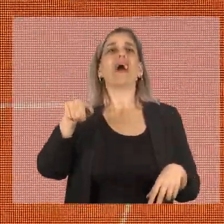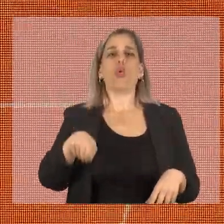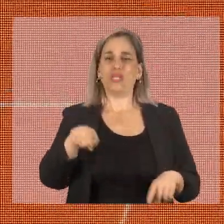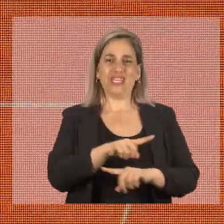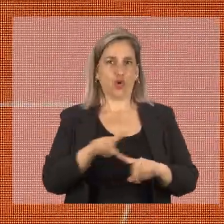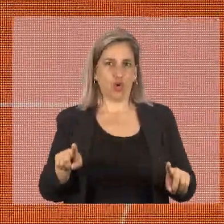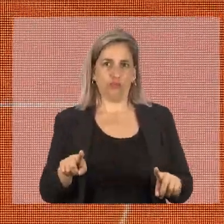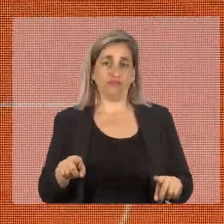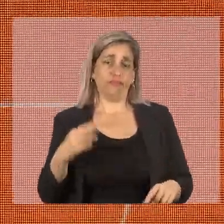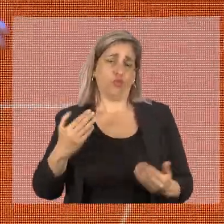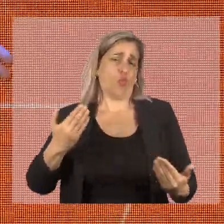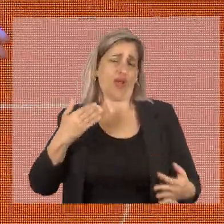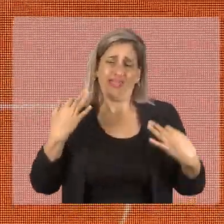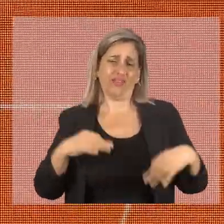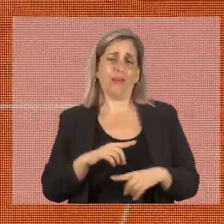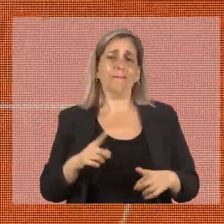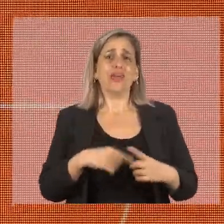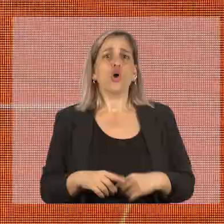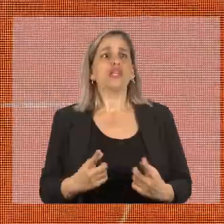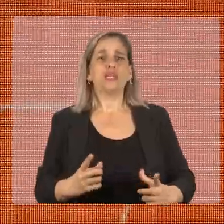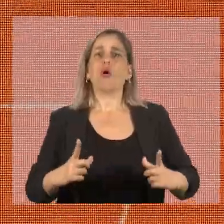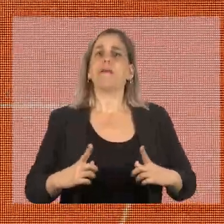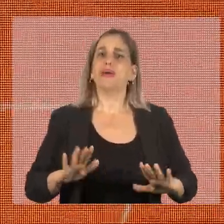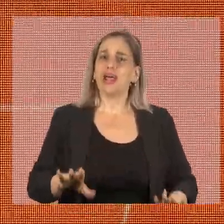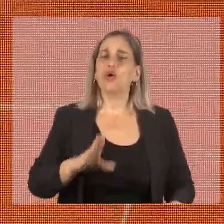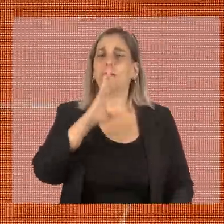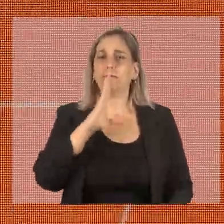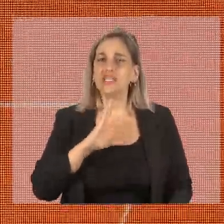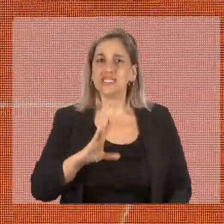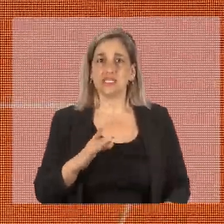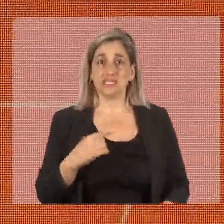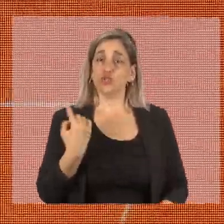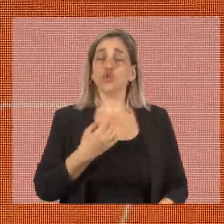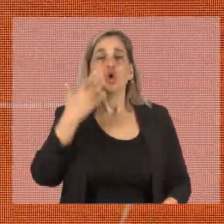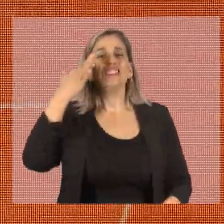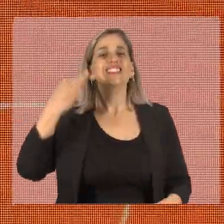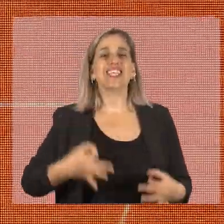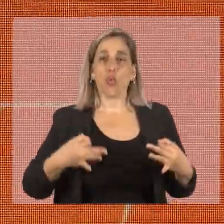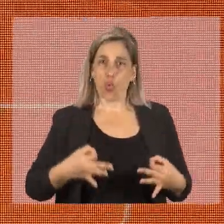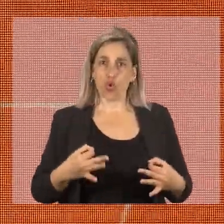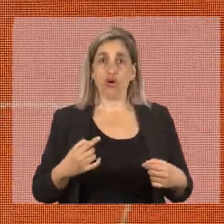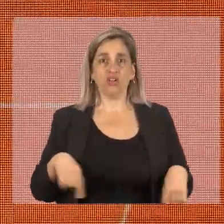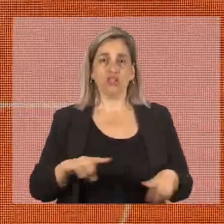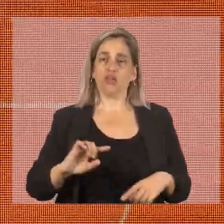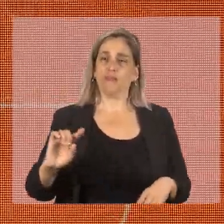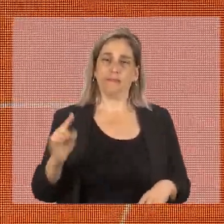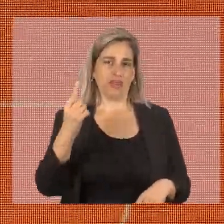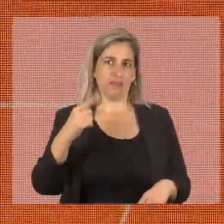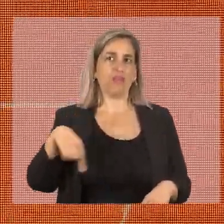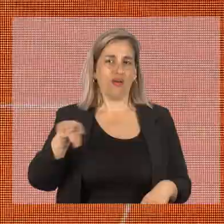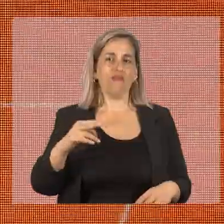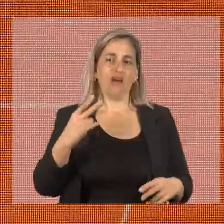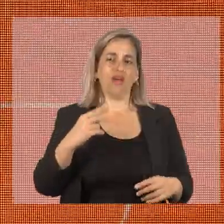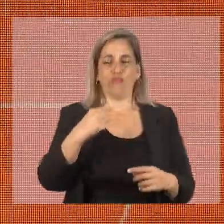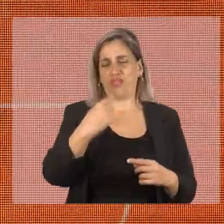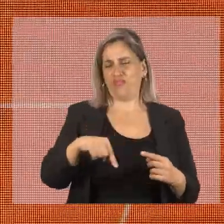jurídico, o nunca lo fue. Es tranquilidad en el barrio. Yo estoy convencido de que va a primar el sentido